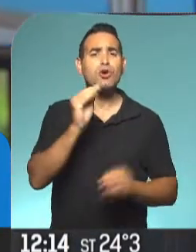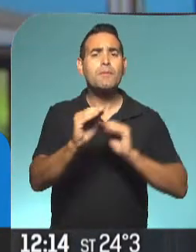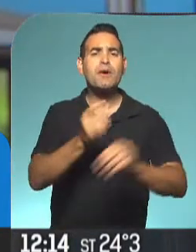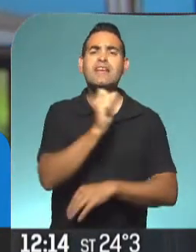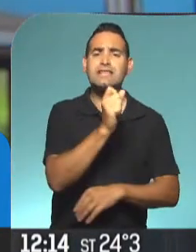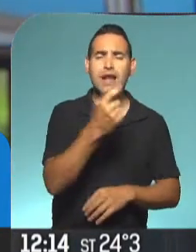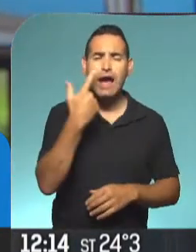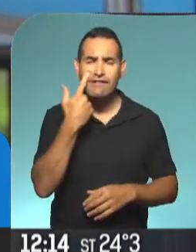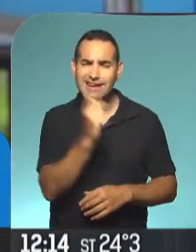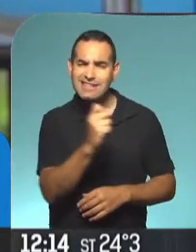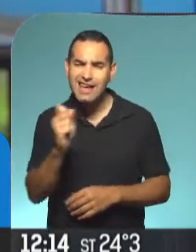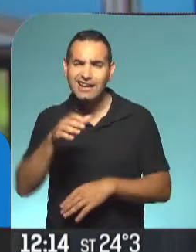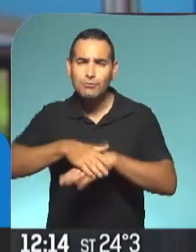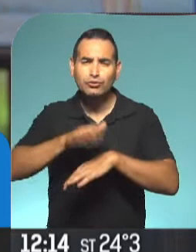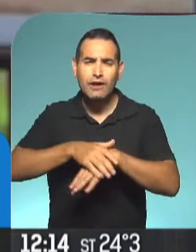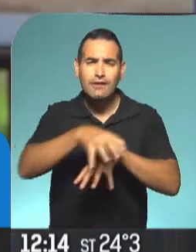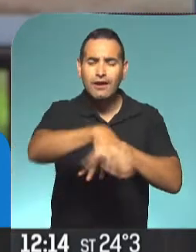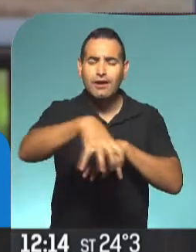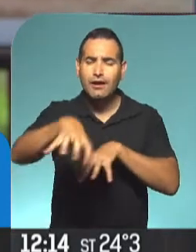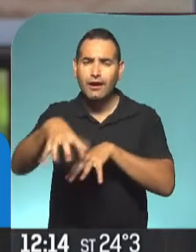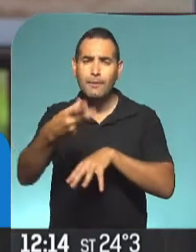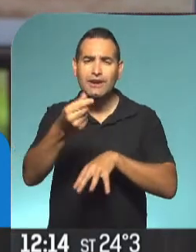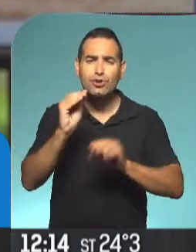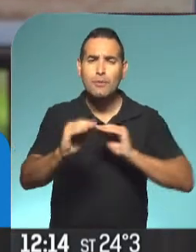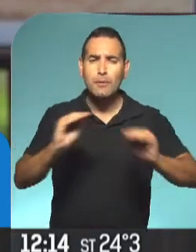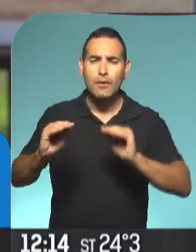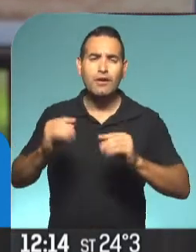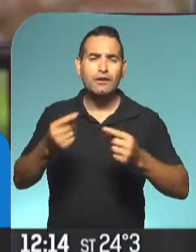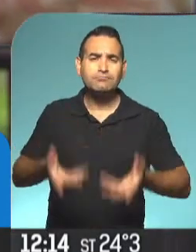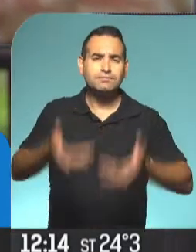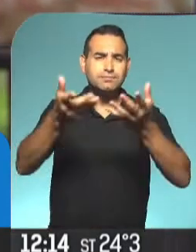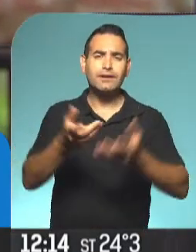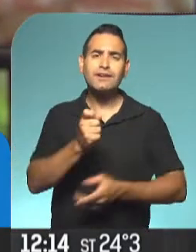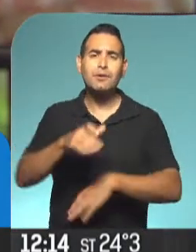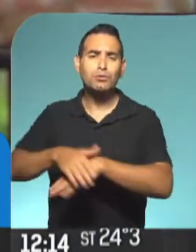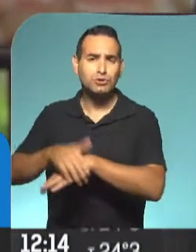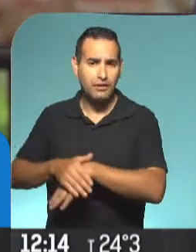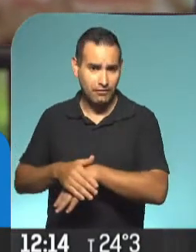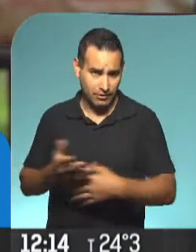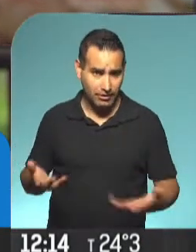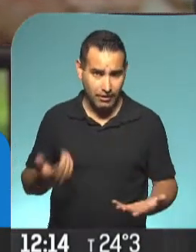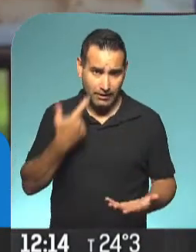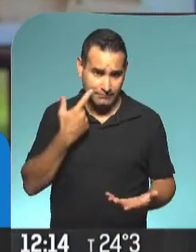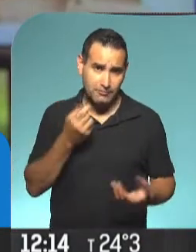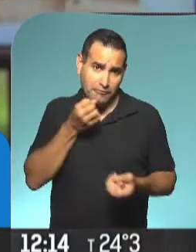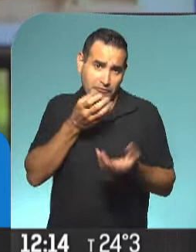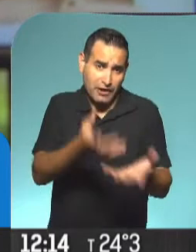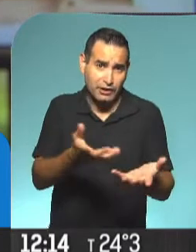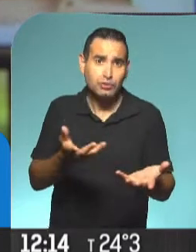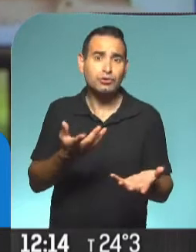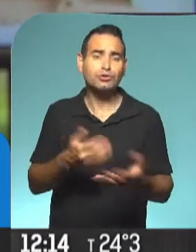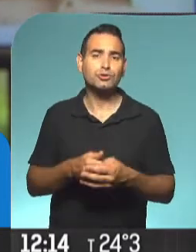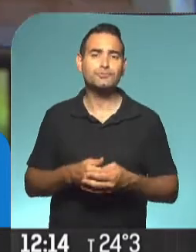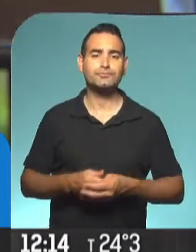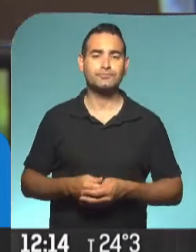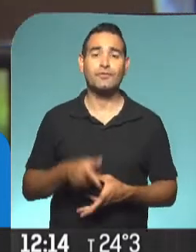la cadena de valor. ¿Cuál es el costo que tiene cada sector? Y en base a eso, ¿quiénes son o dónde se forman los precios? Bueno, esto